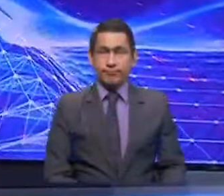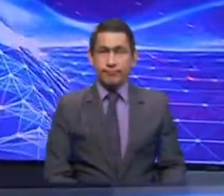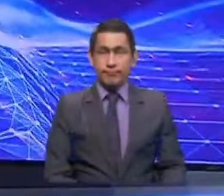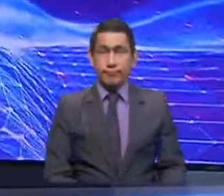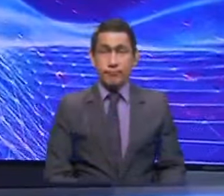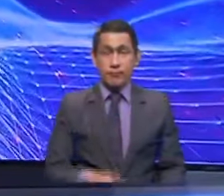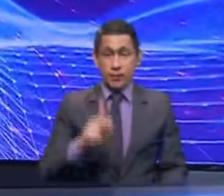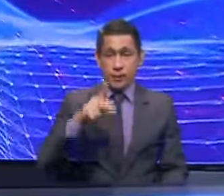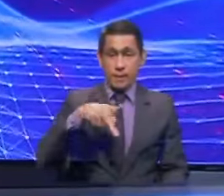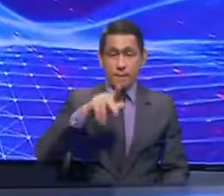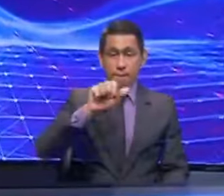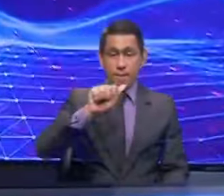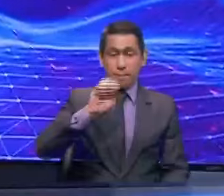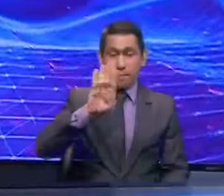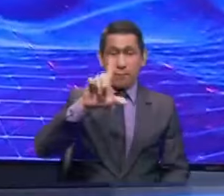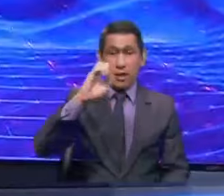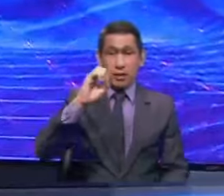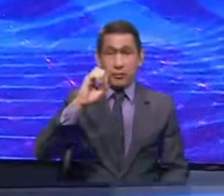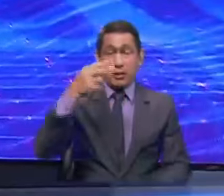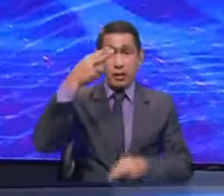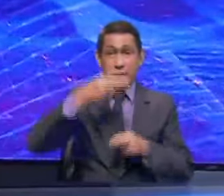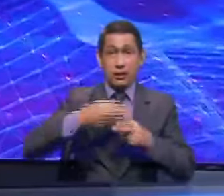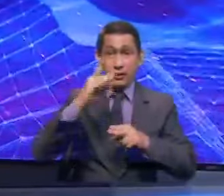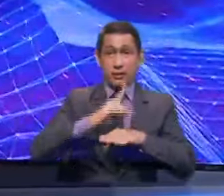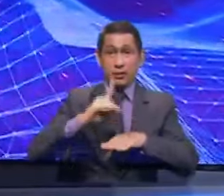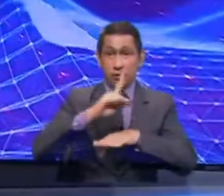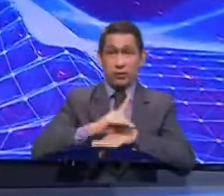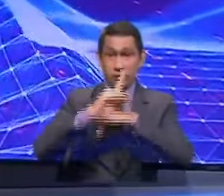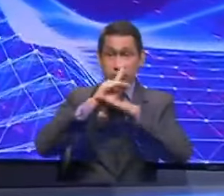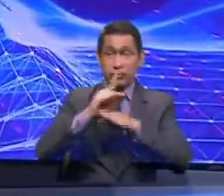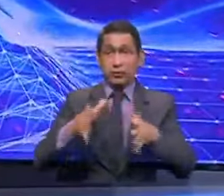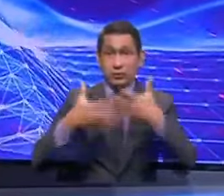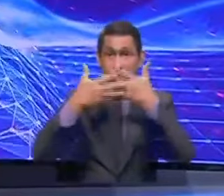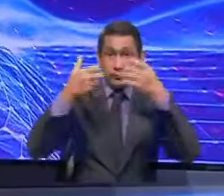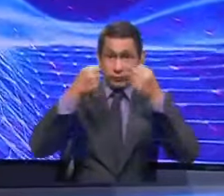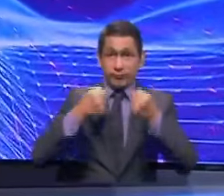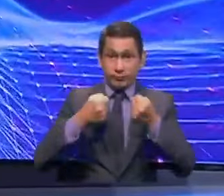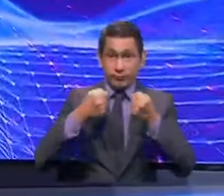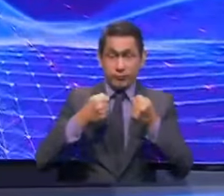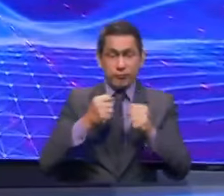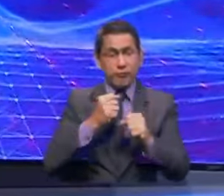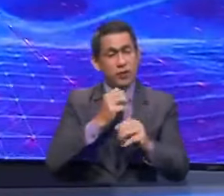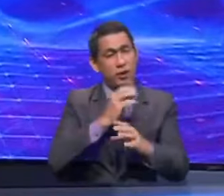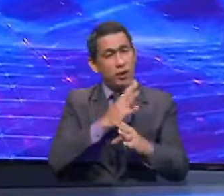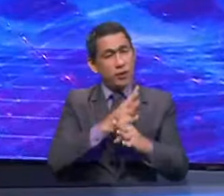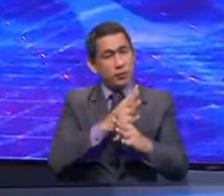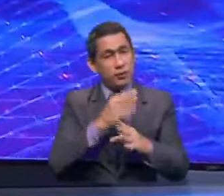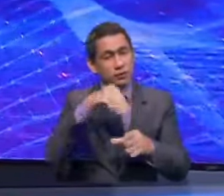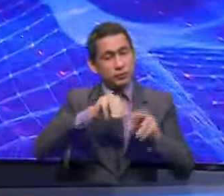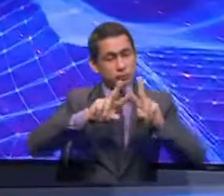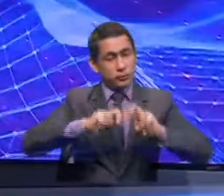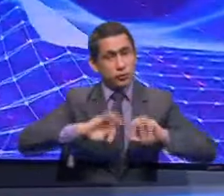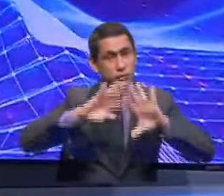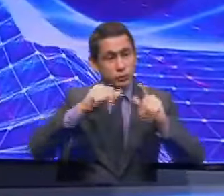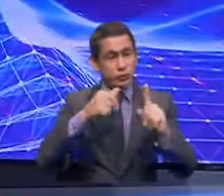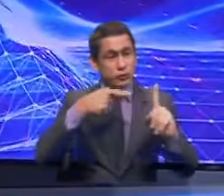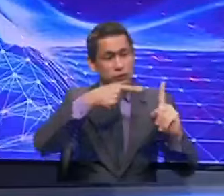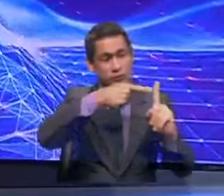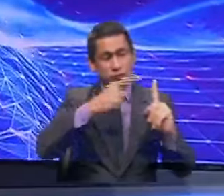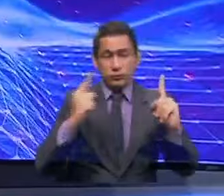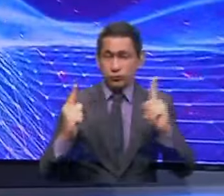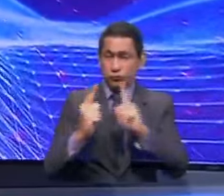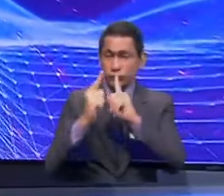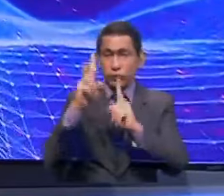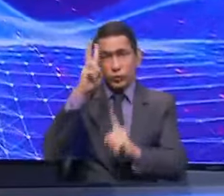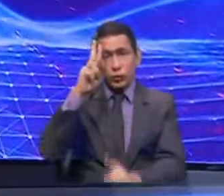Pablo Ramírez, exdirector del SNAI, en su versión ante la Fiscalía sobre el caso Metástasis, confirmó que mantuvo un encuentro con Leandro